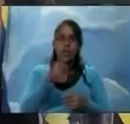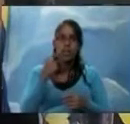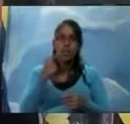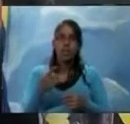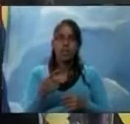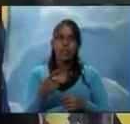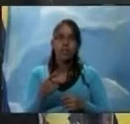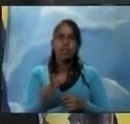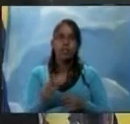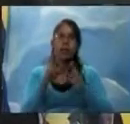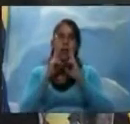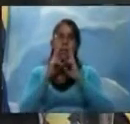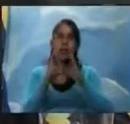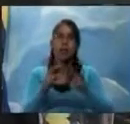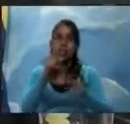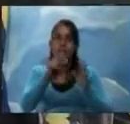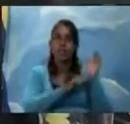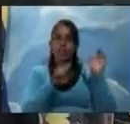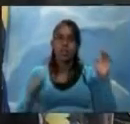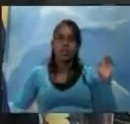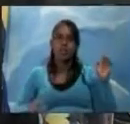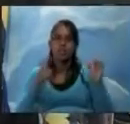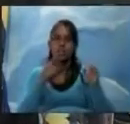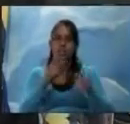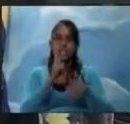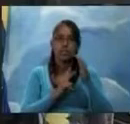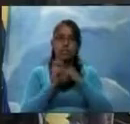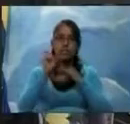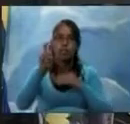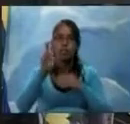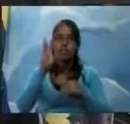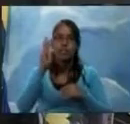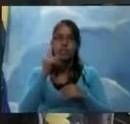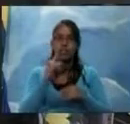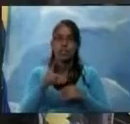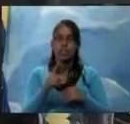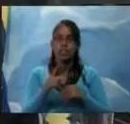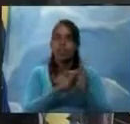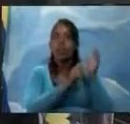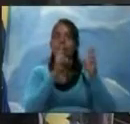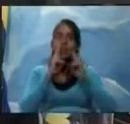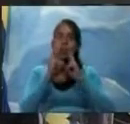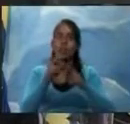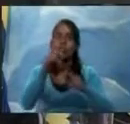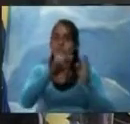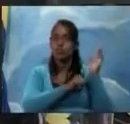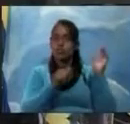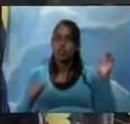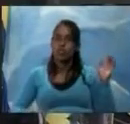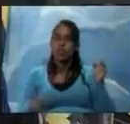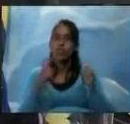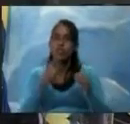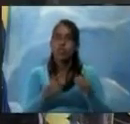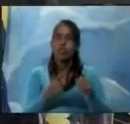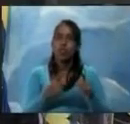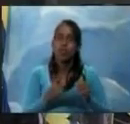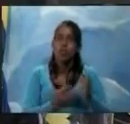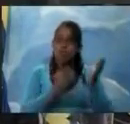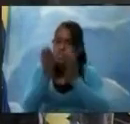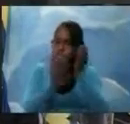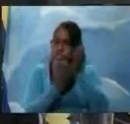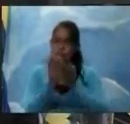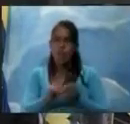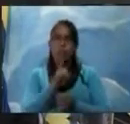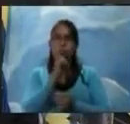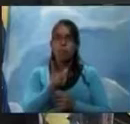Dice, respondiendo su Señor, dice en el versículo 26, respondiendo su Señor le dijo: siervo